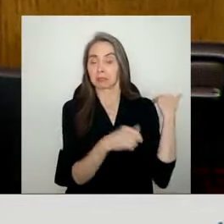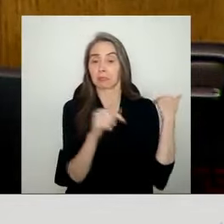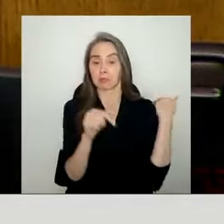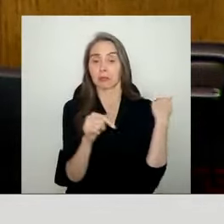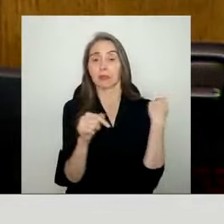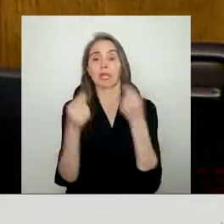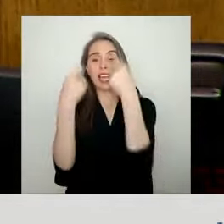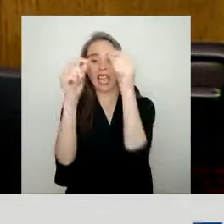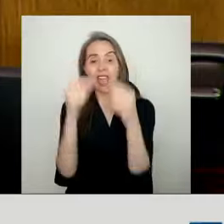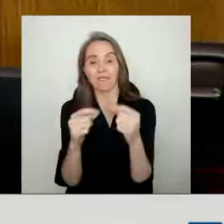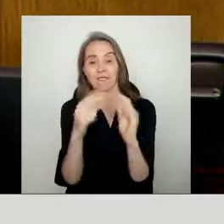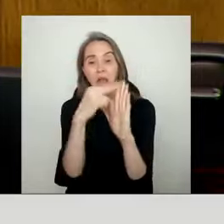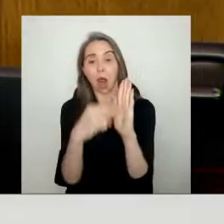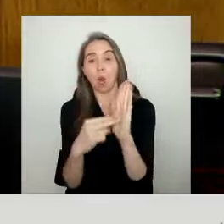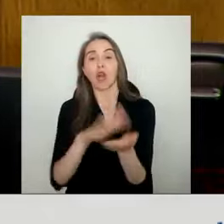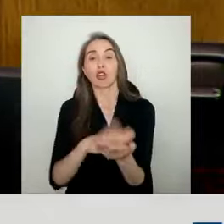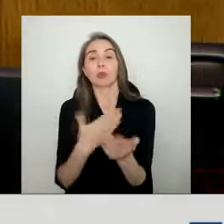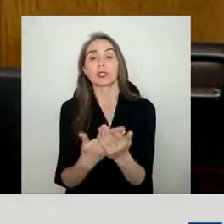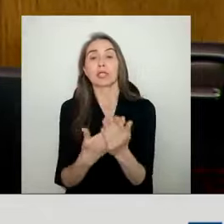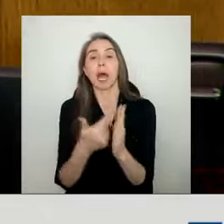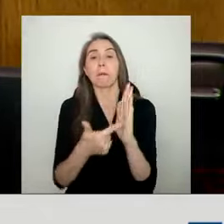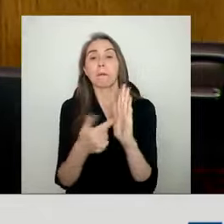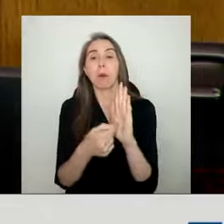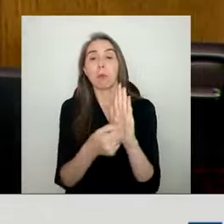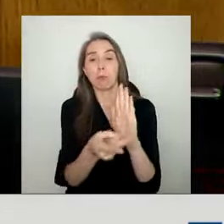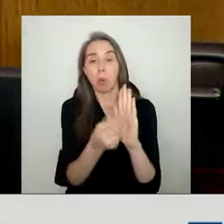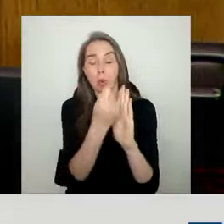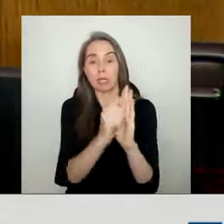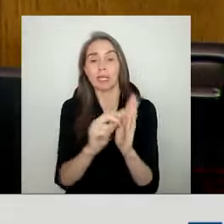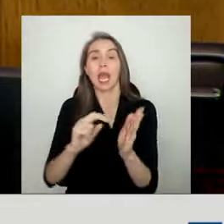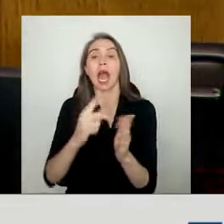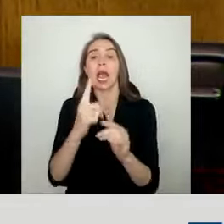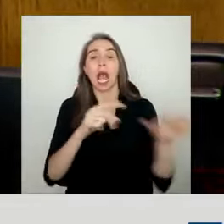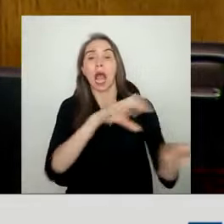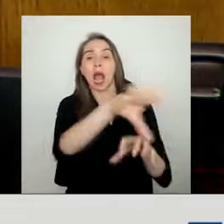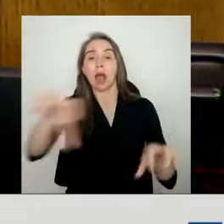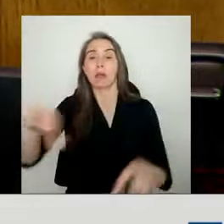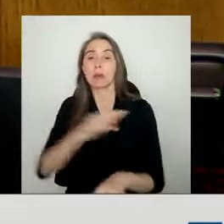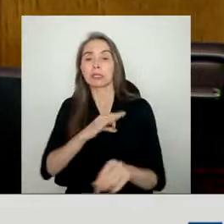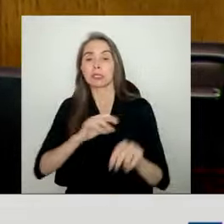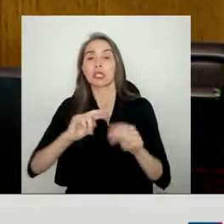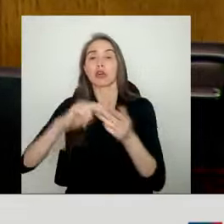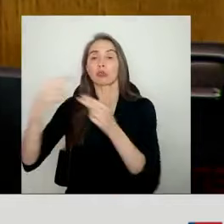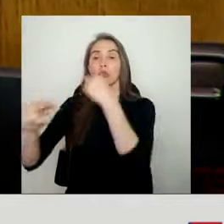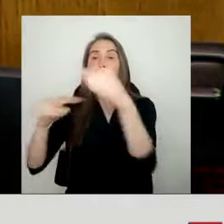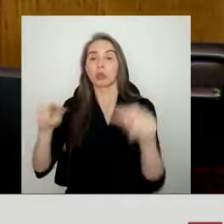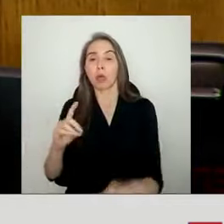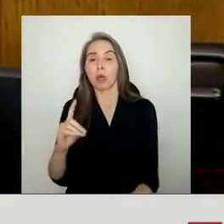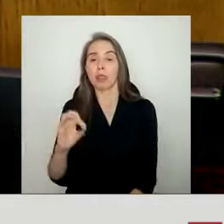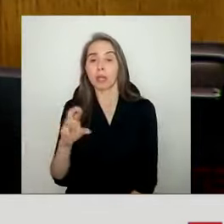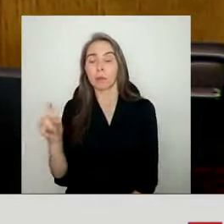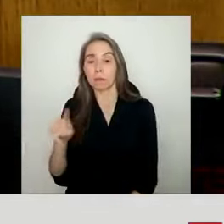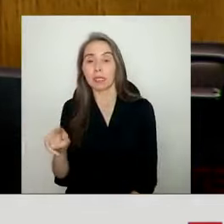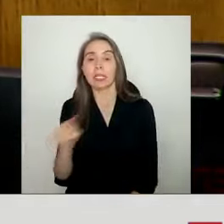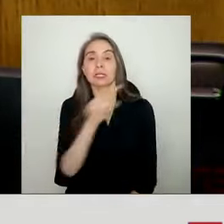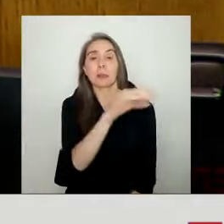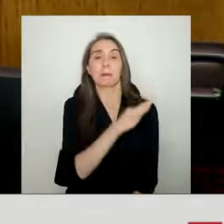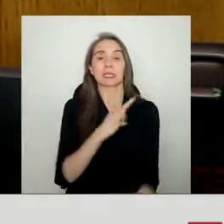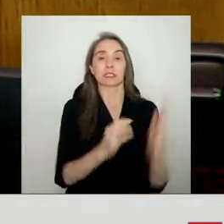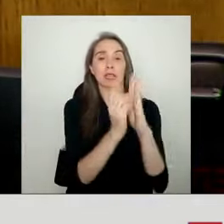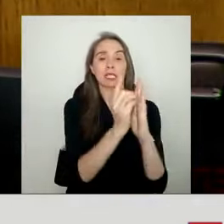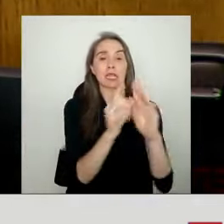políticas públicas se realizan de manera fragmentada desde la dipres al Ministerio de desarrollo social estas evaluaciones